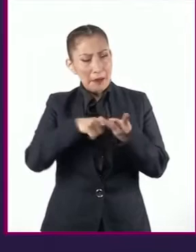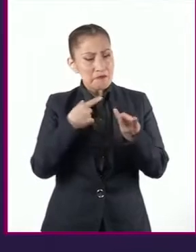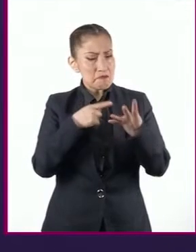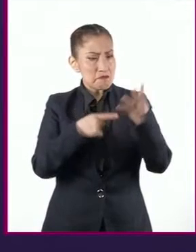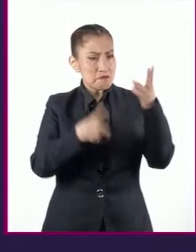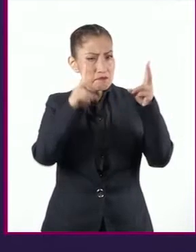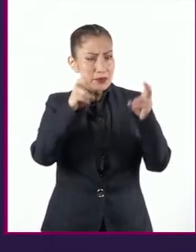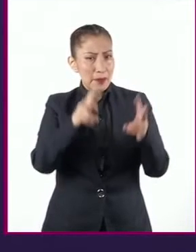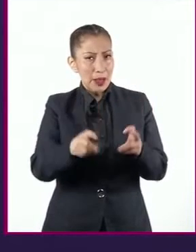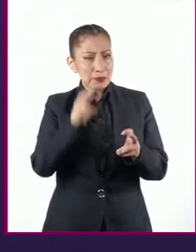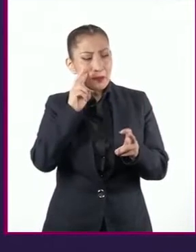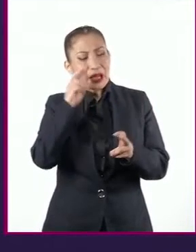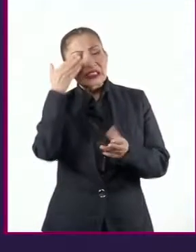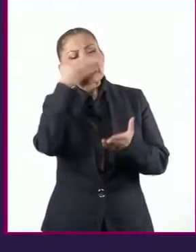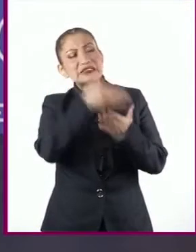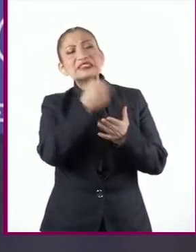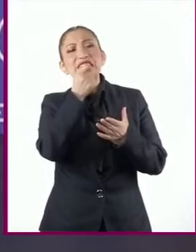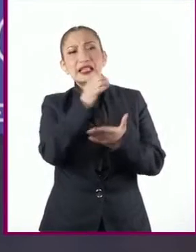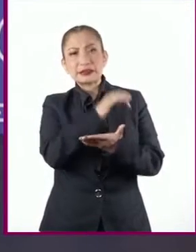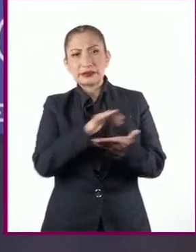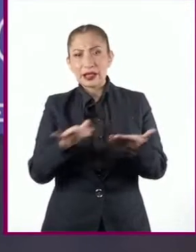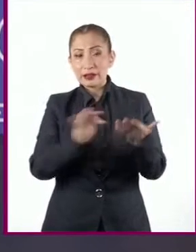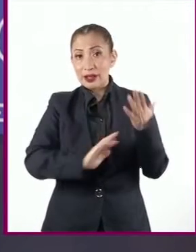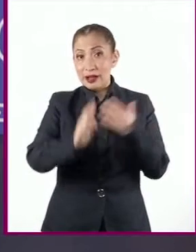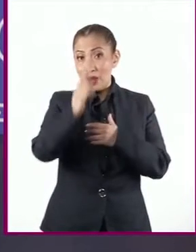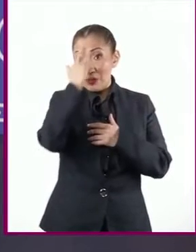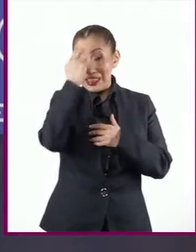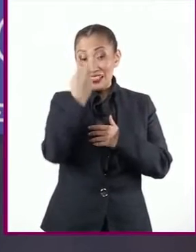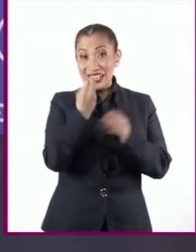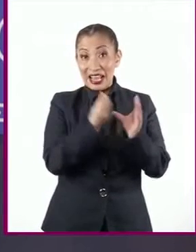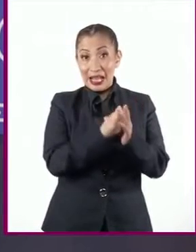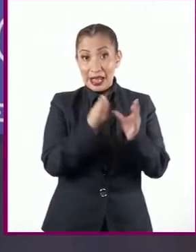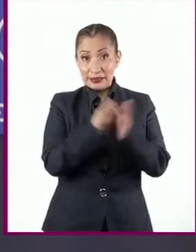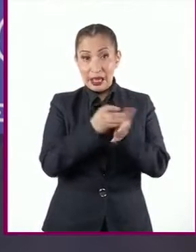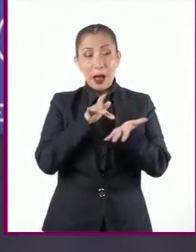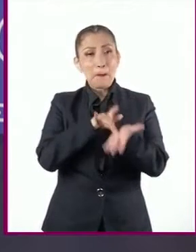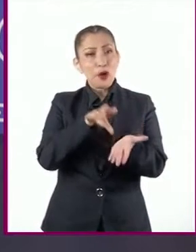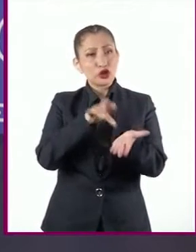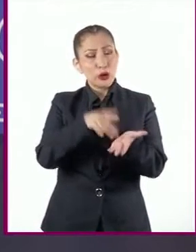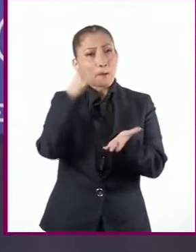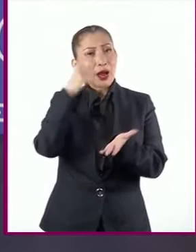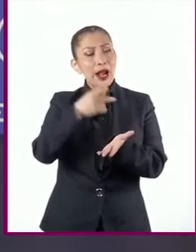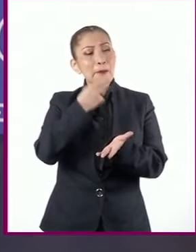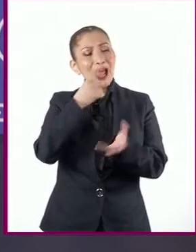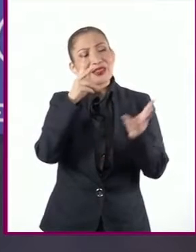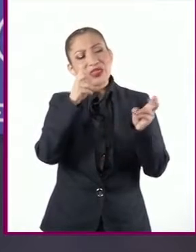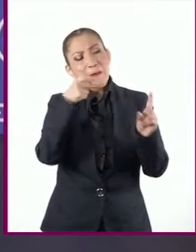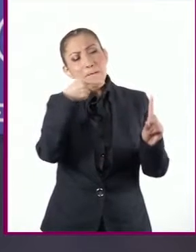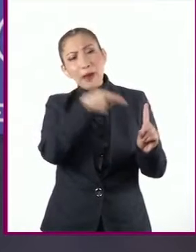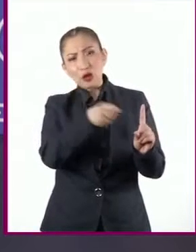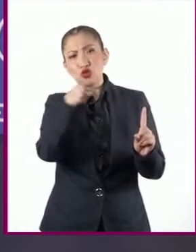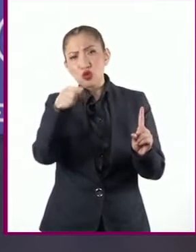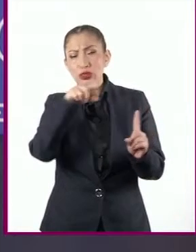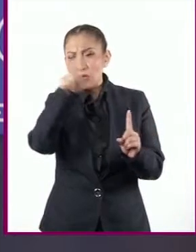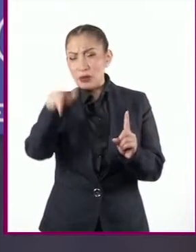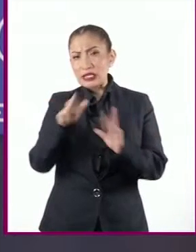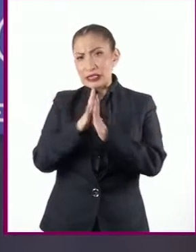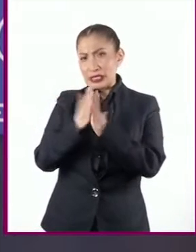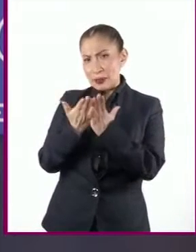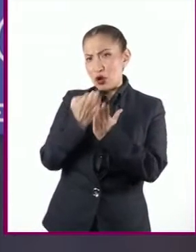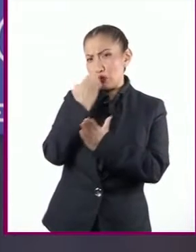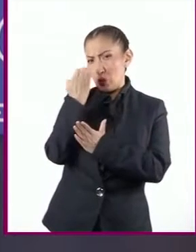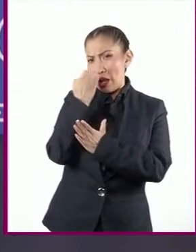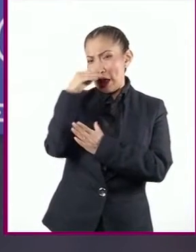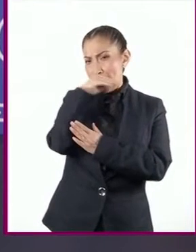ideal para iniciar y acercarte a la lectura. Recuerden que esta clase es un recurso de apoyo para abordar el tema, el cual podrán revisar en su libro de